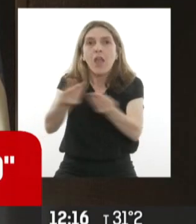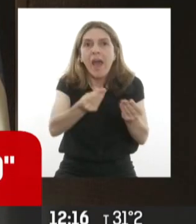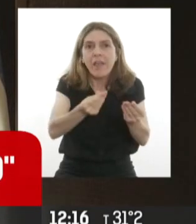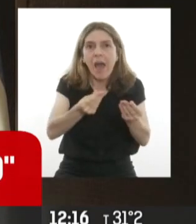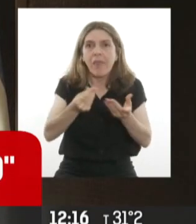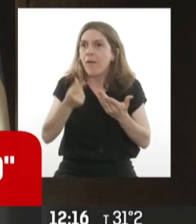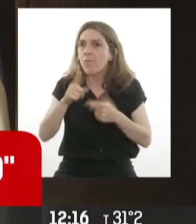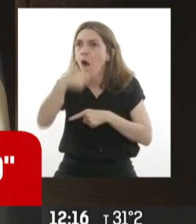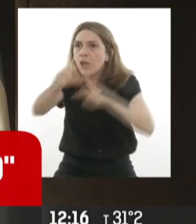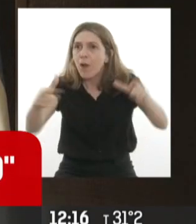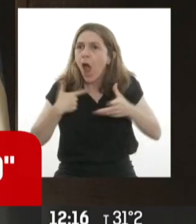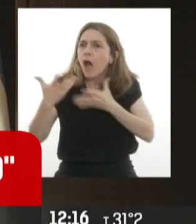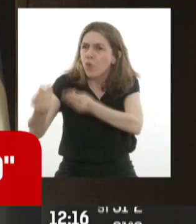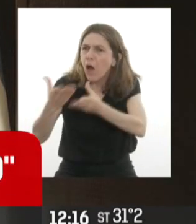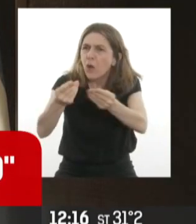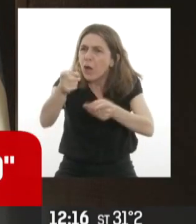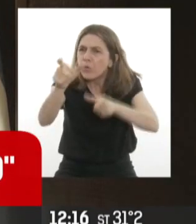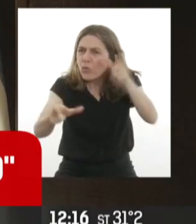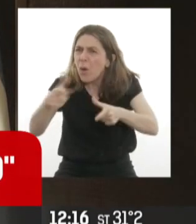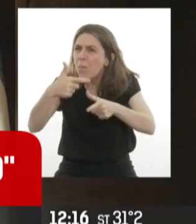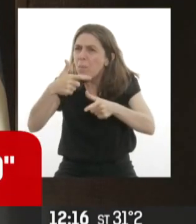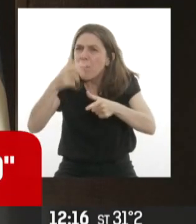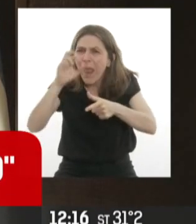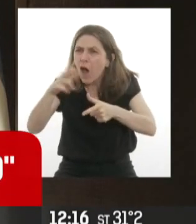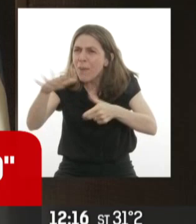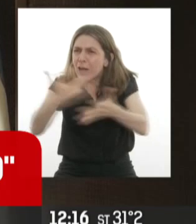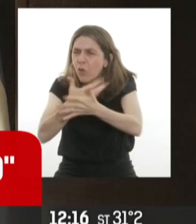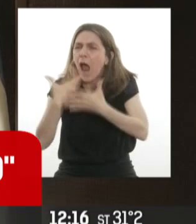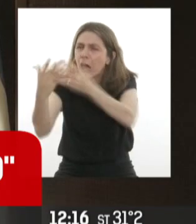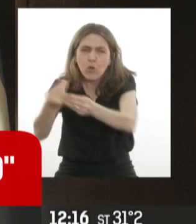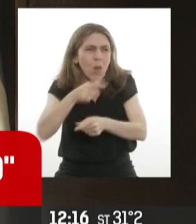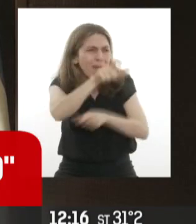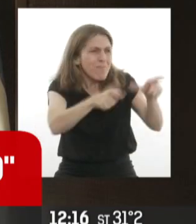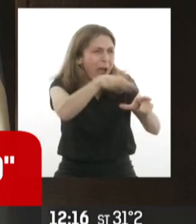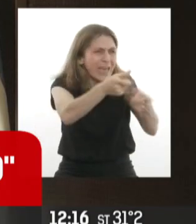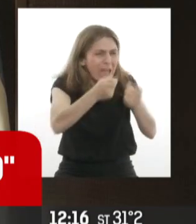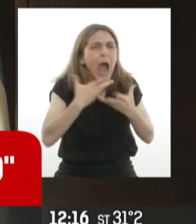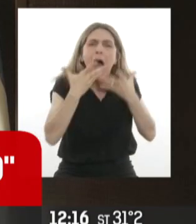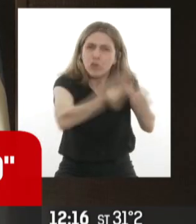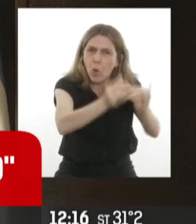ser solidario con el que peor está, ser solidario con el que más necesita.